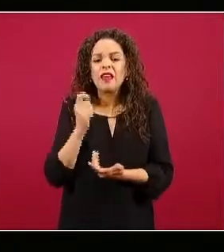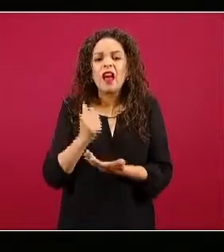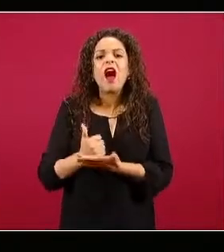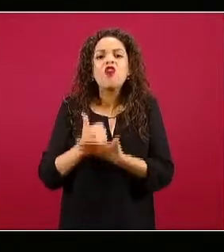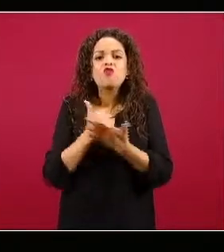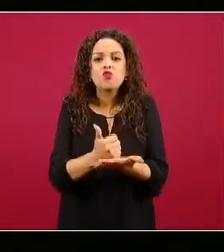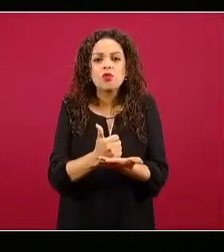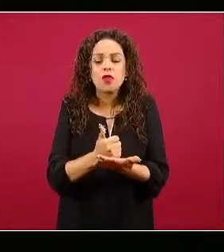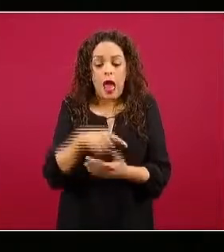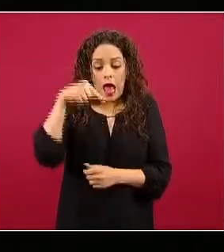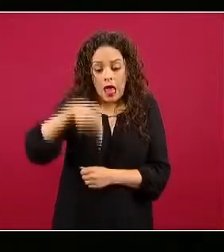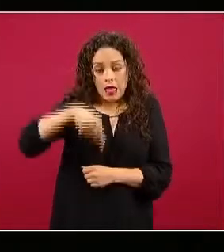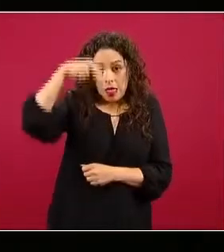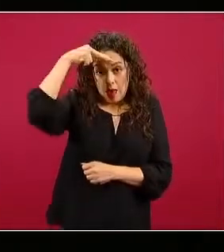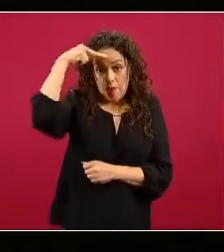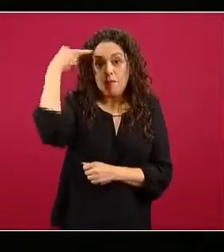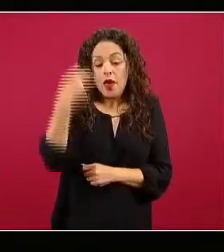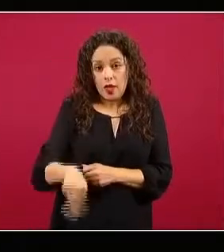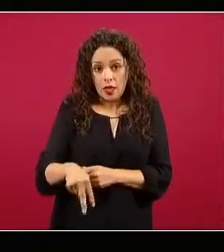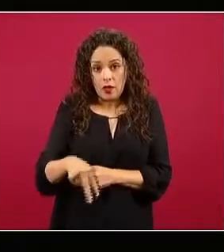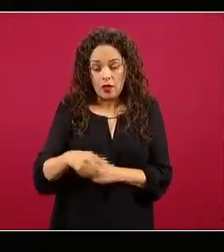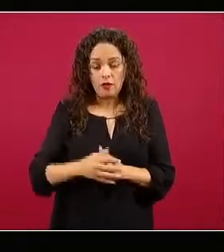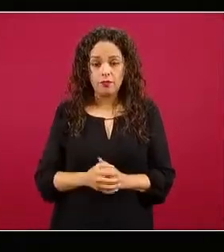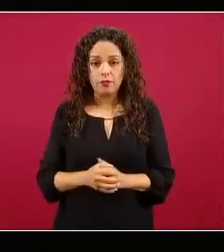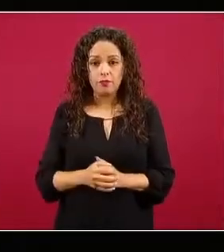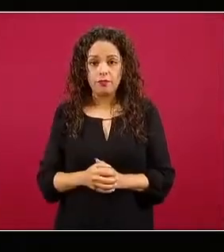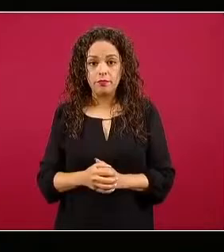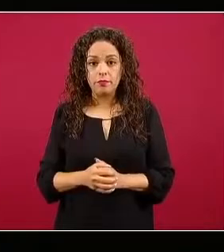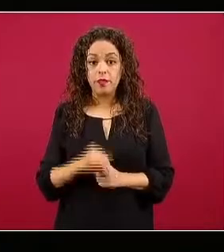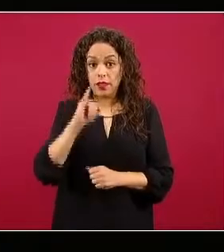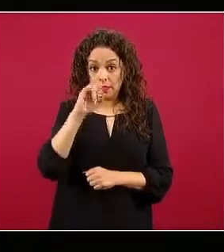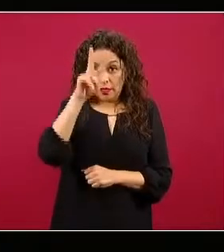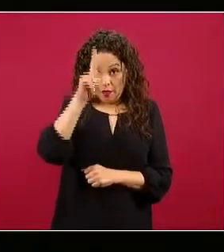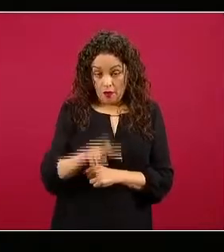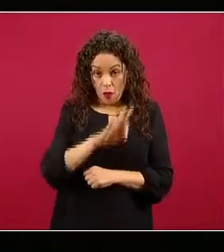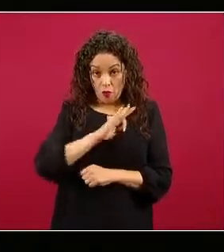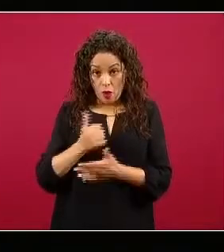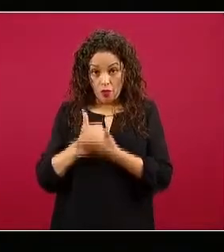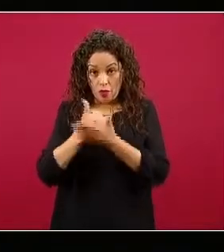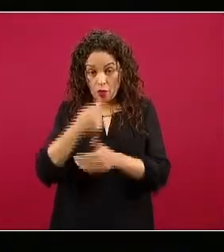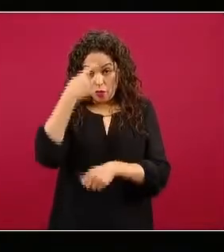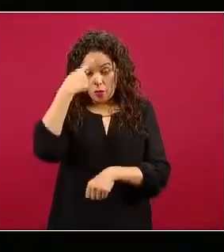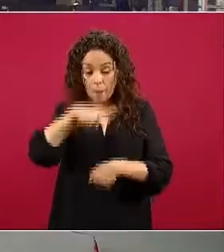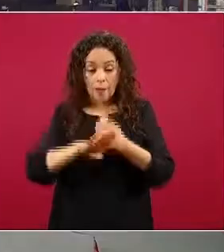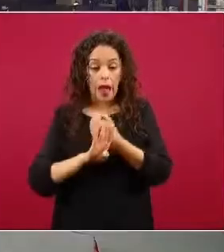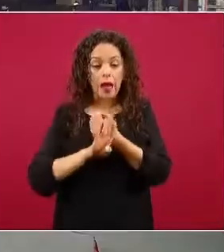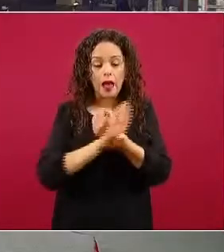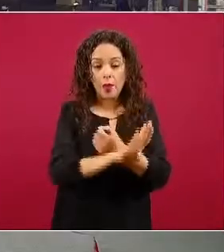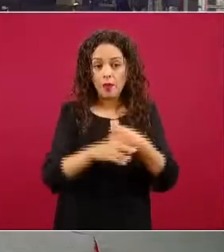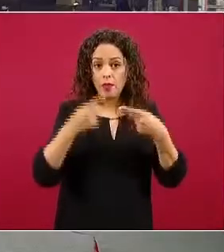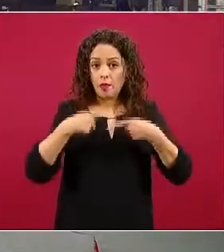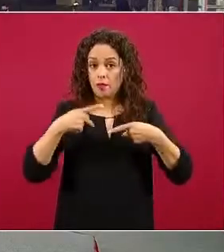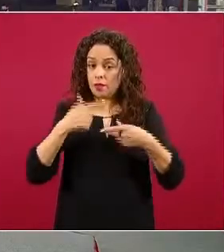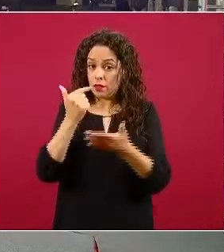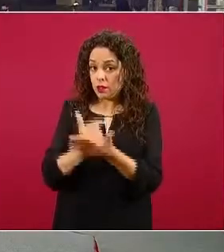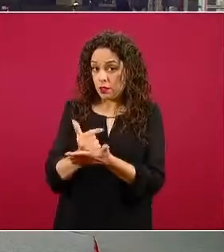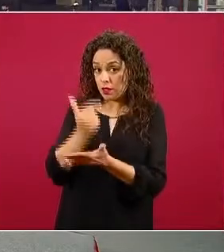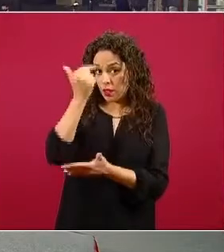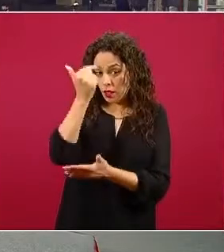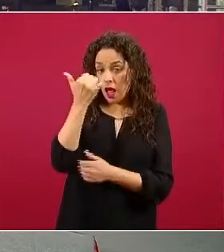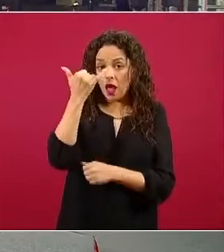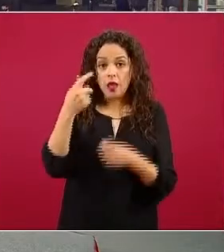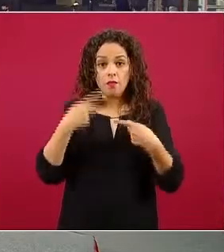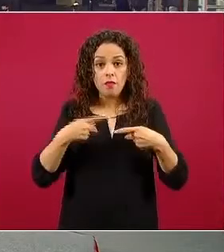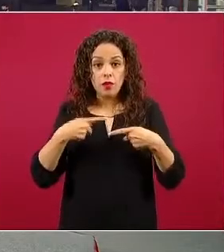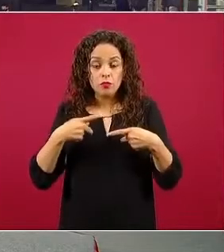México? ¿Si reduciría realmente la mortalidad y los casos graves? Porque, bueno, el comentario que hizo